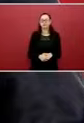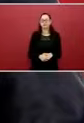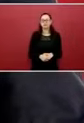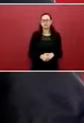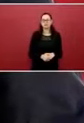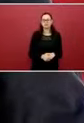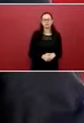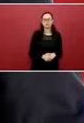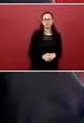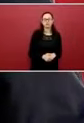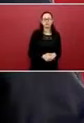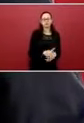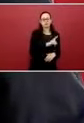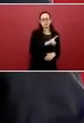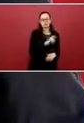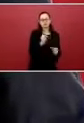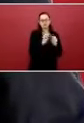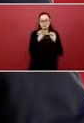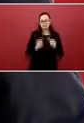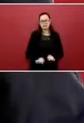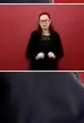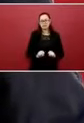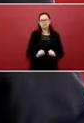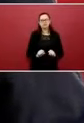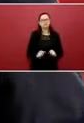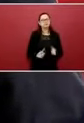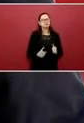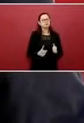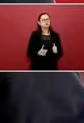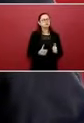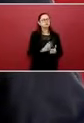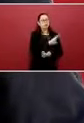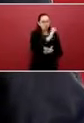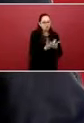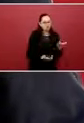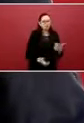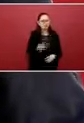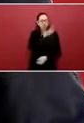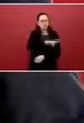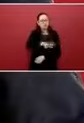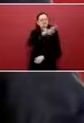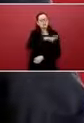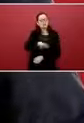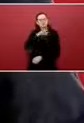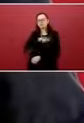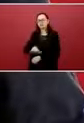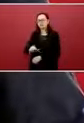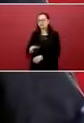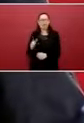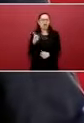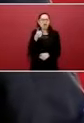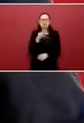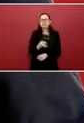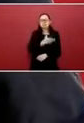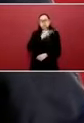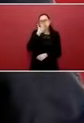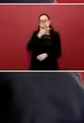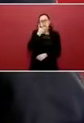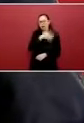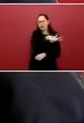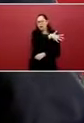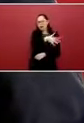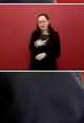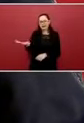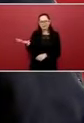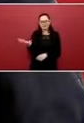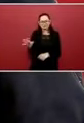se rentan estos sistemas, hay contratos en general, se